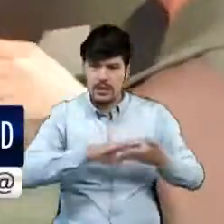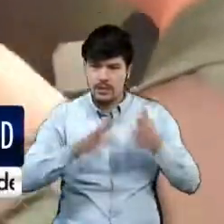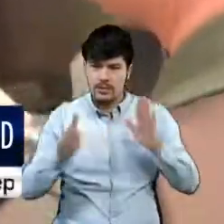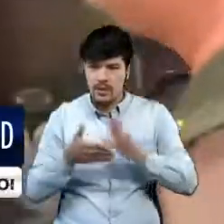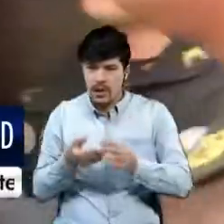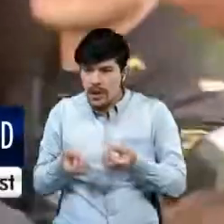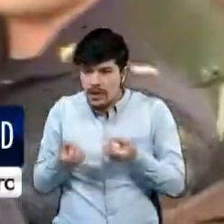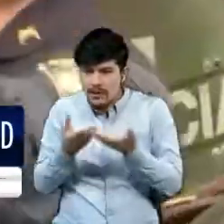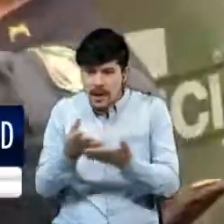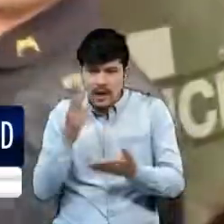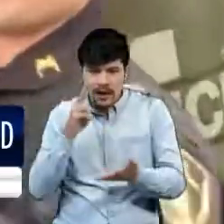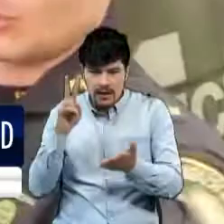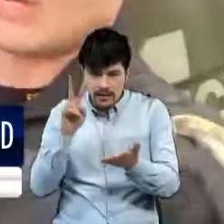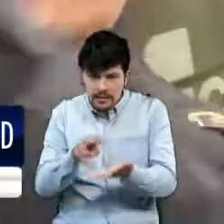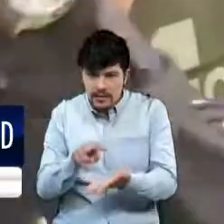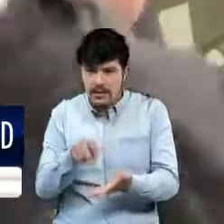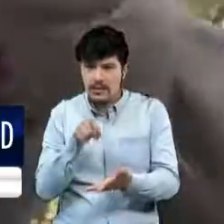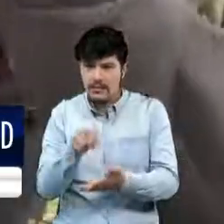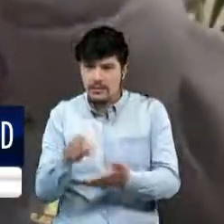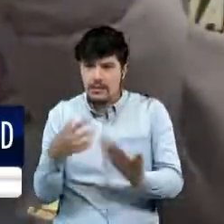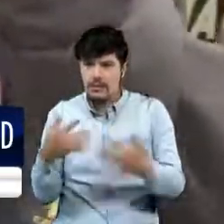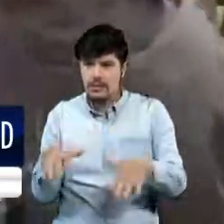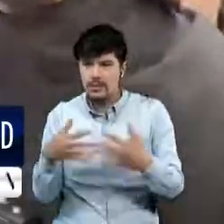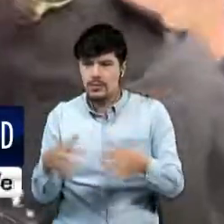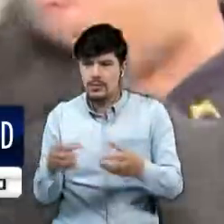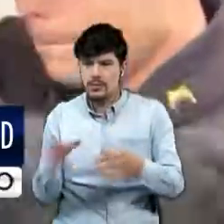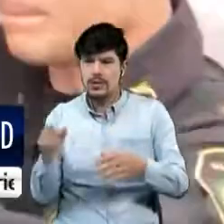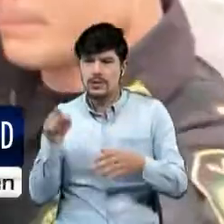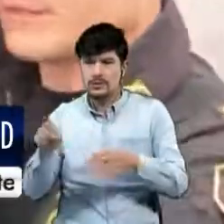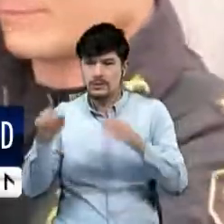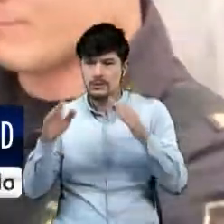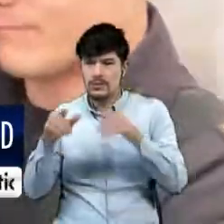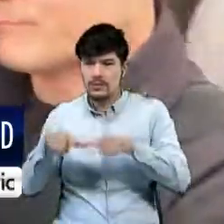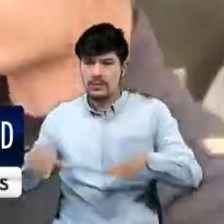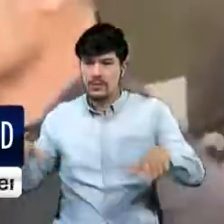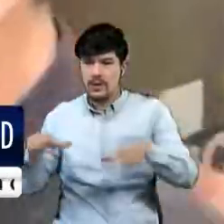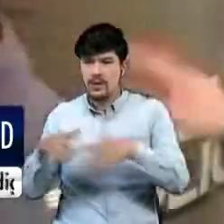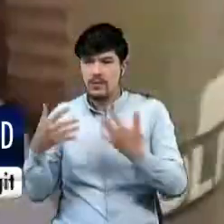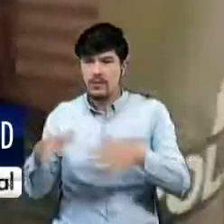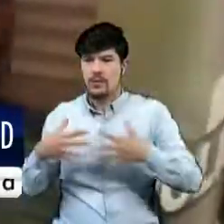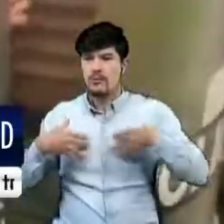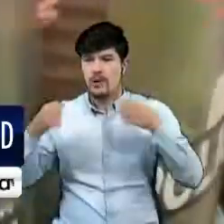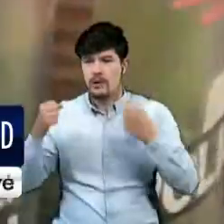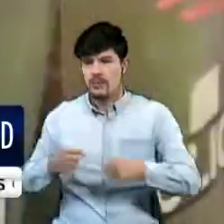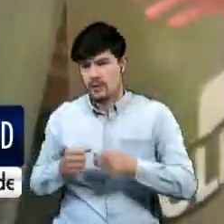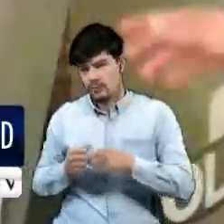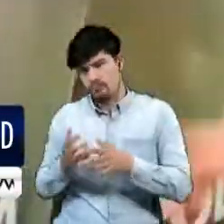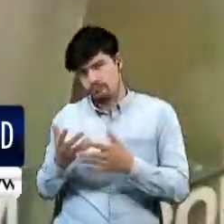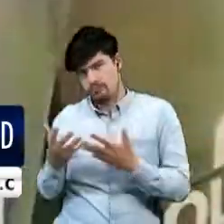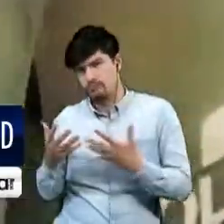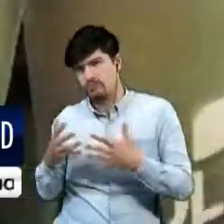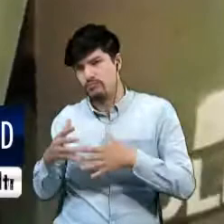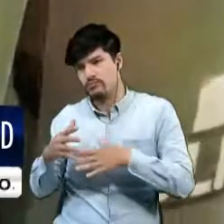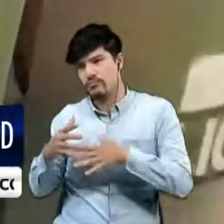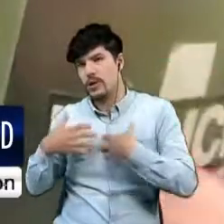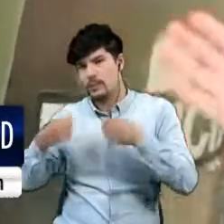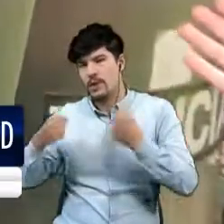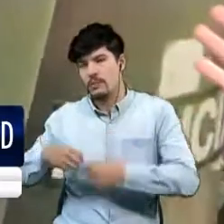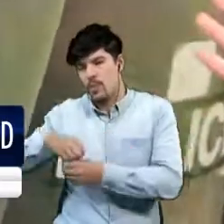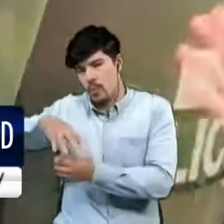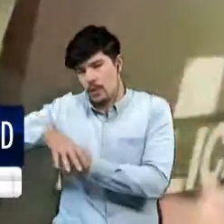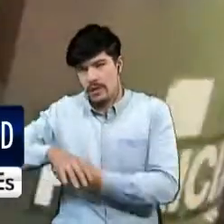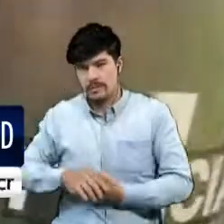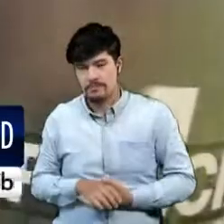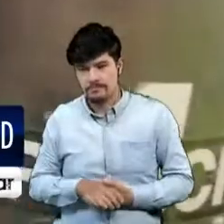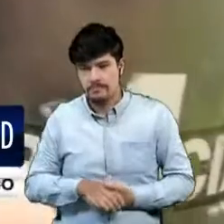conocer una escritura pública en la que presuntamente en la caseta hacía parte de la propiedad de horizontal mediante una escritura pública que